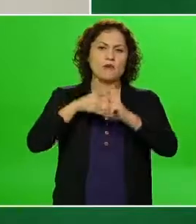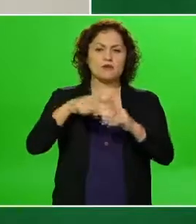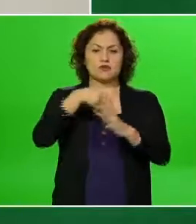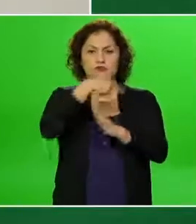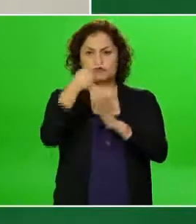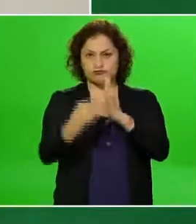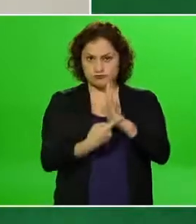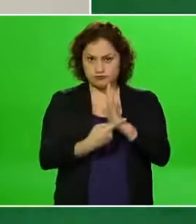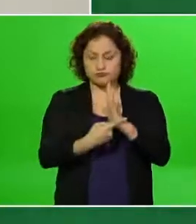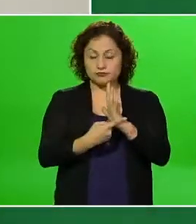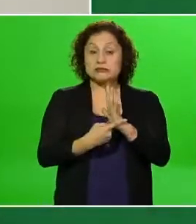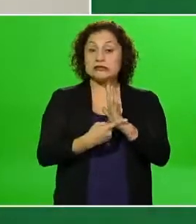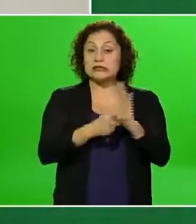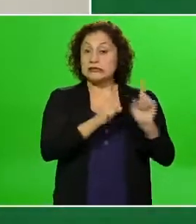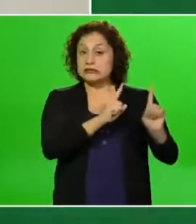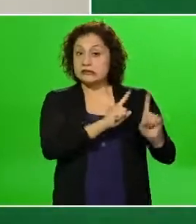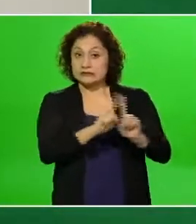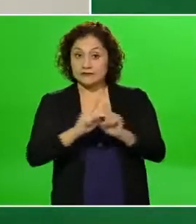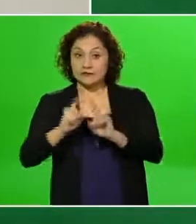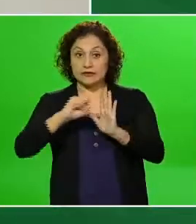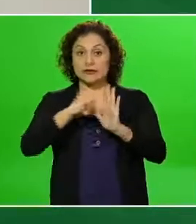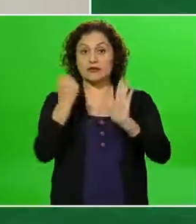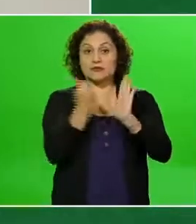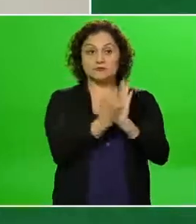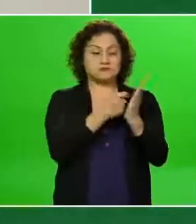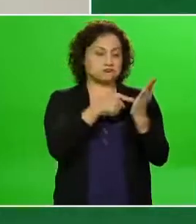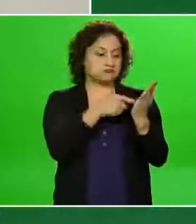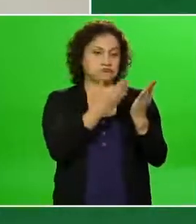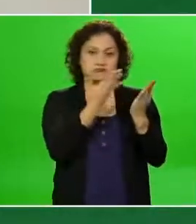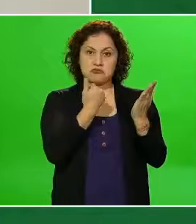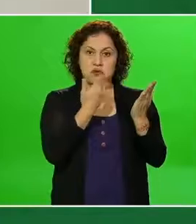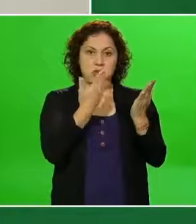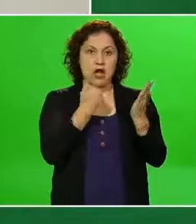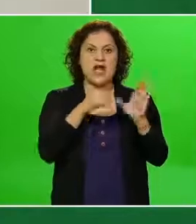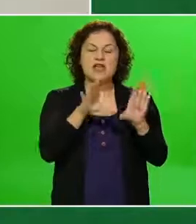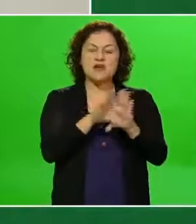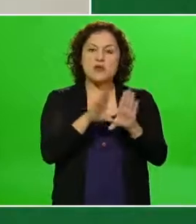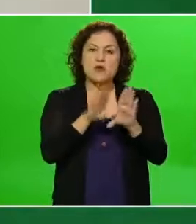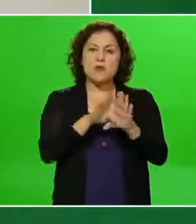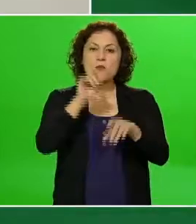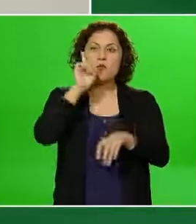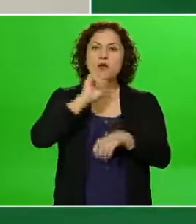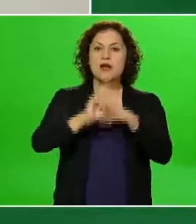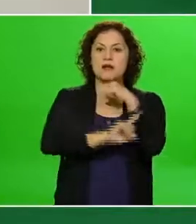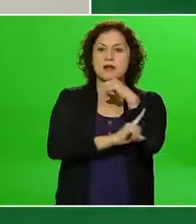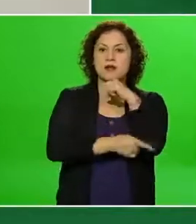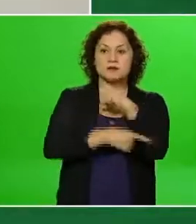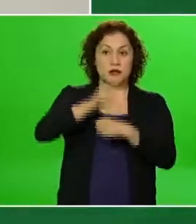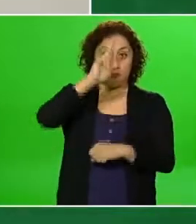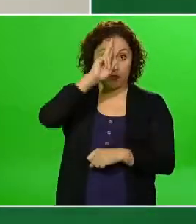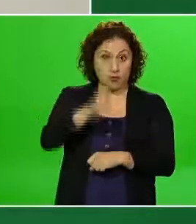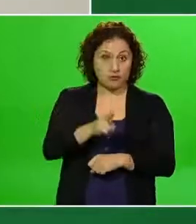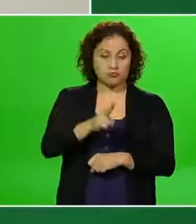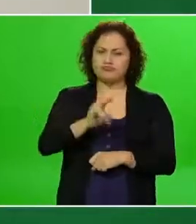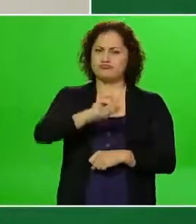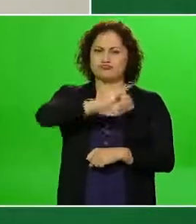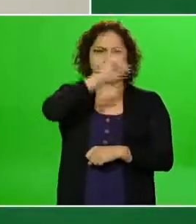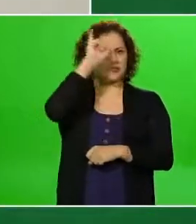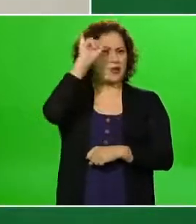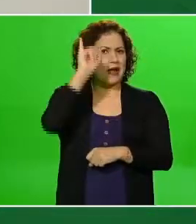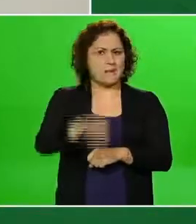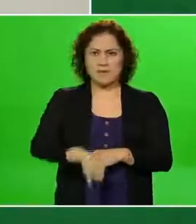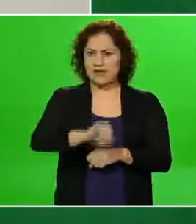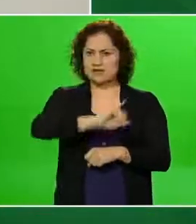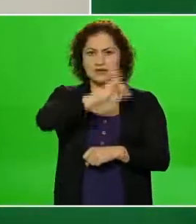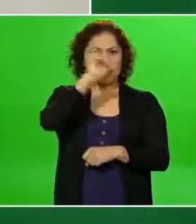lineamiento consideraba que la vacunación a una mujer embarazada era una contraindicación absoluta. Nunca fue una contraindicación